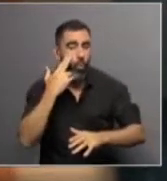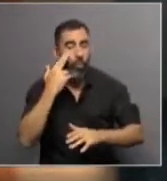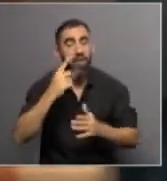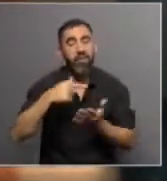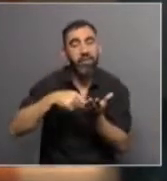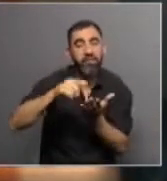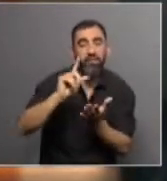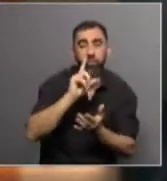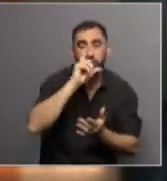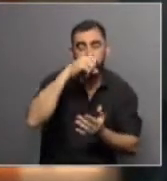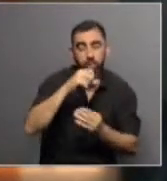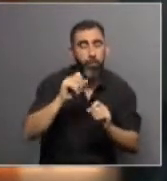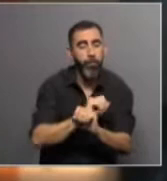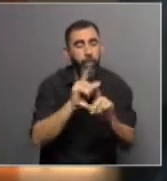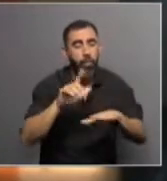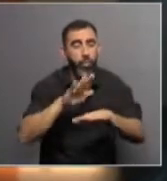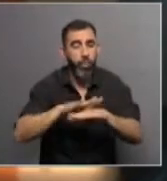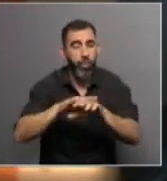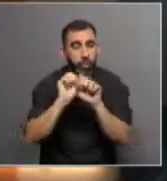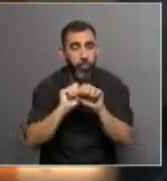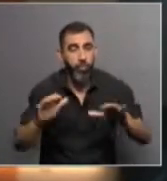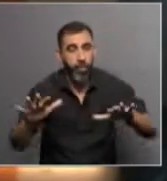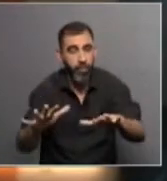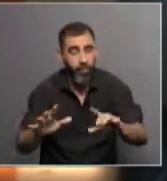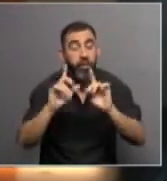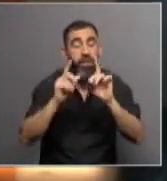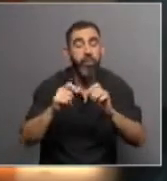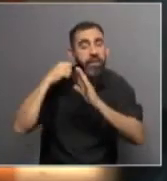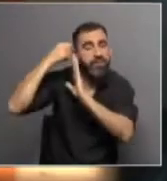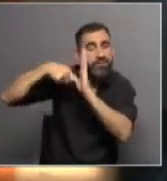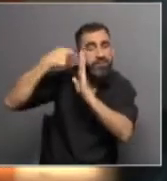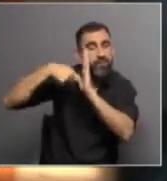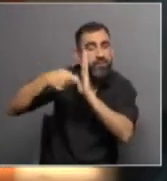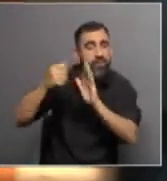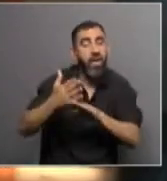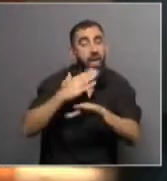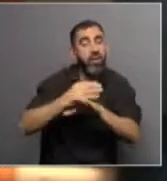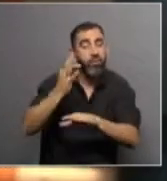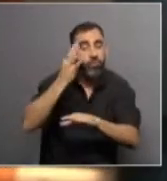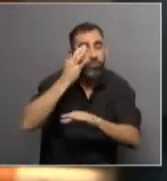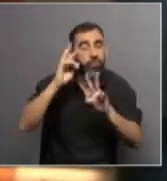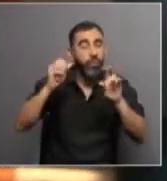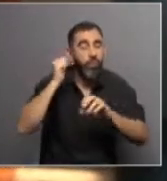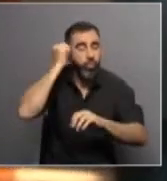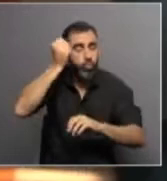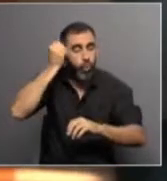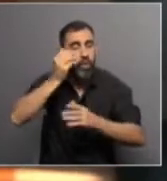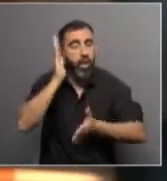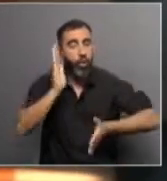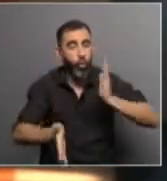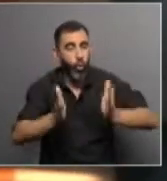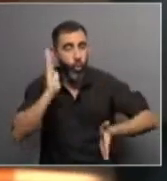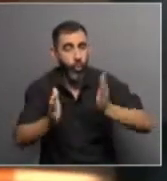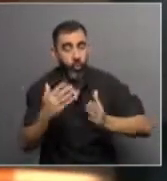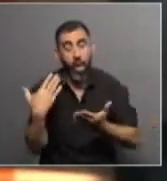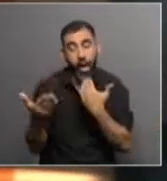Montevideo durante lo más duro de la pandemia? Y de ahí al cine, porque vamos a anticipar el documental Soñar Robots, en diálogo con